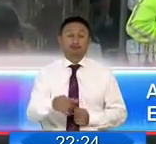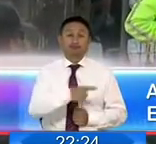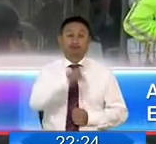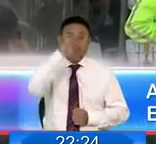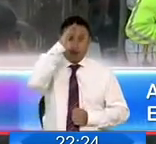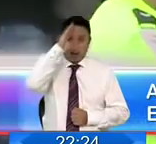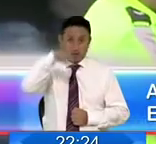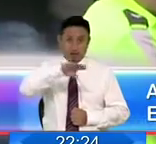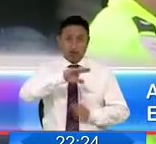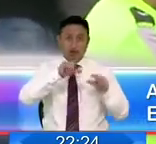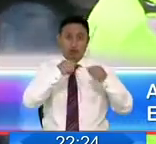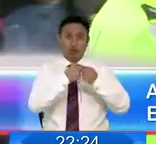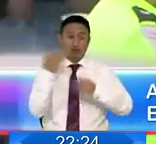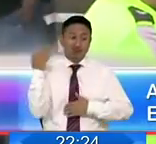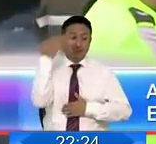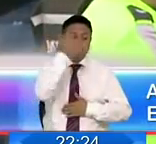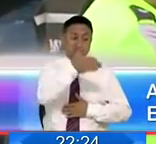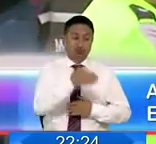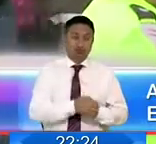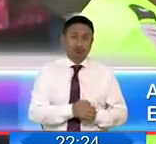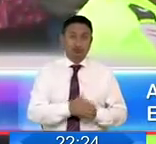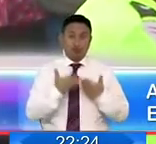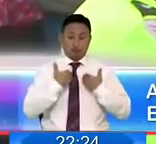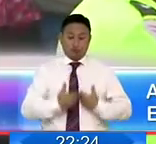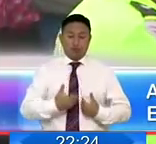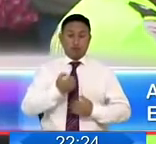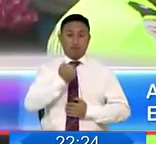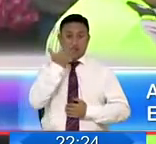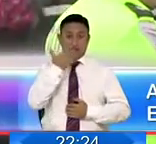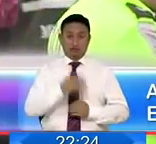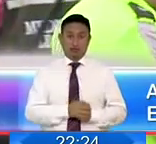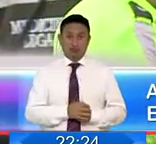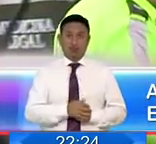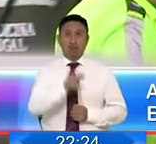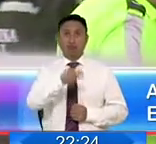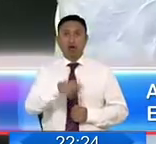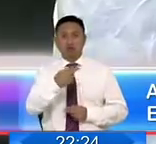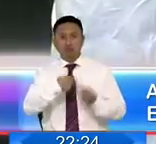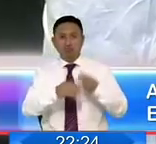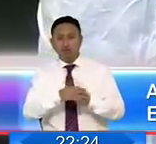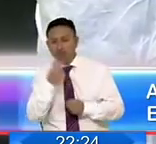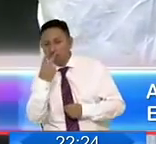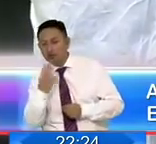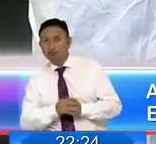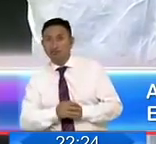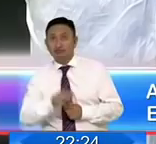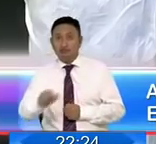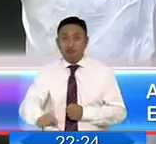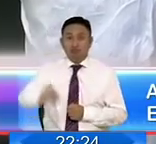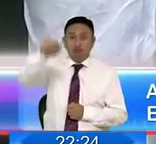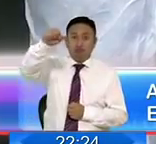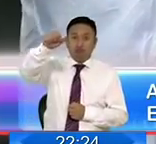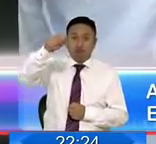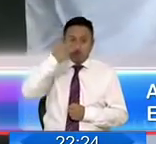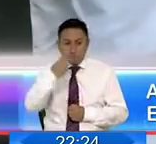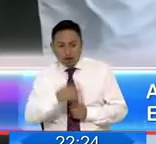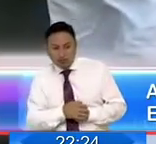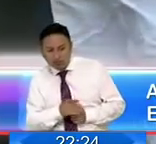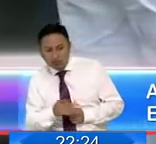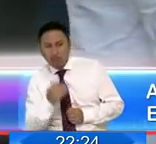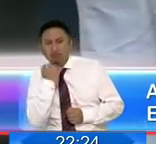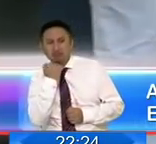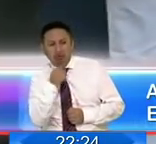de criminalística con traje blanco era seguido de cerca por comerciantes. La LANFOR semiabierta permitía ver algo